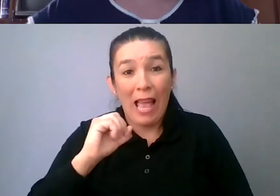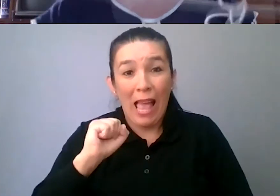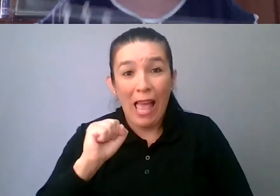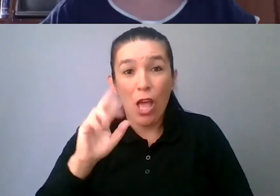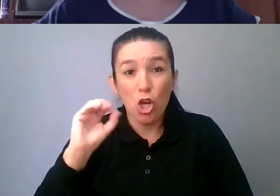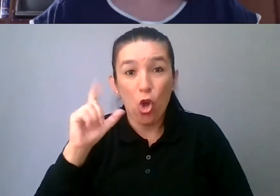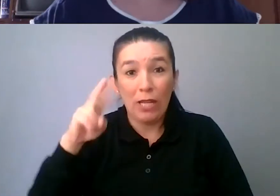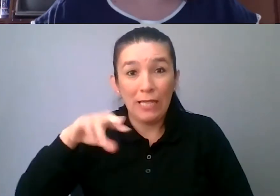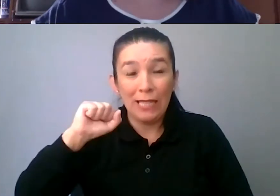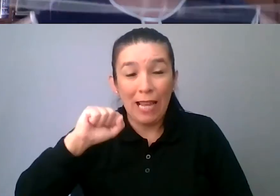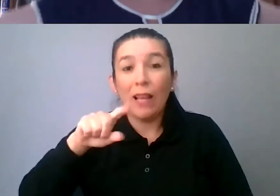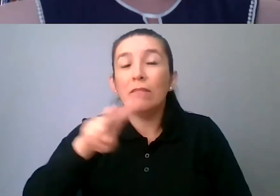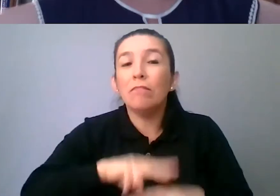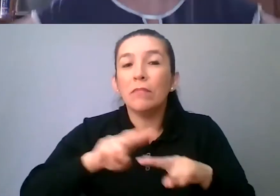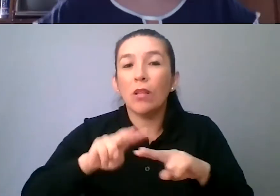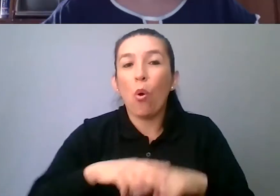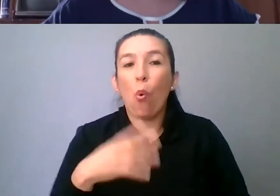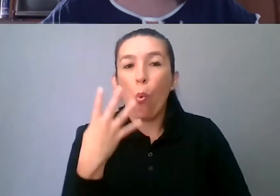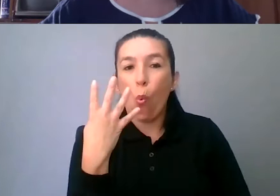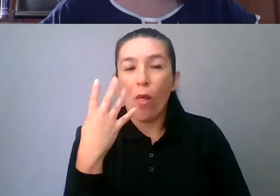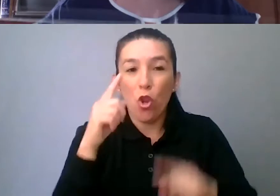diamantes, que es